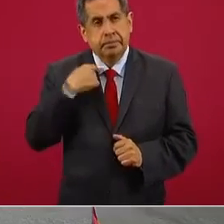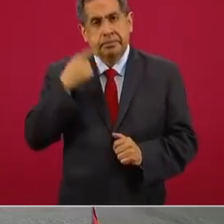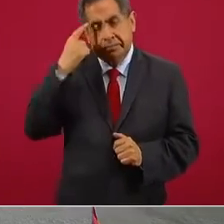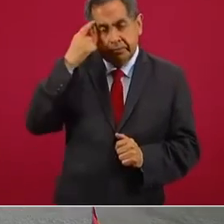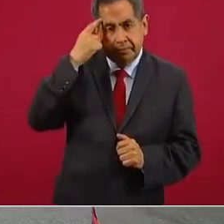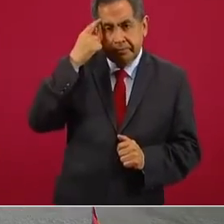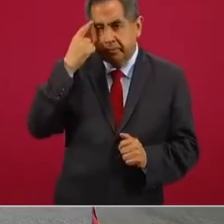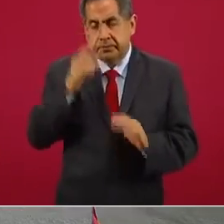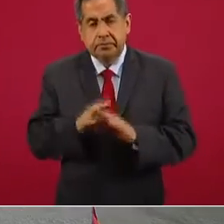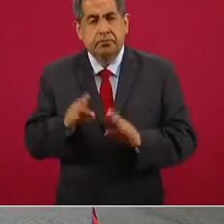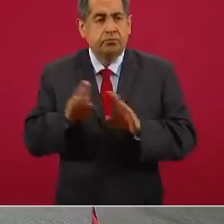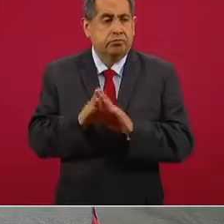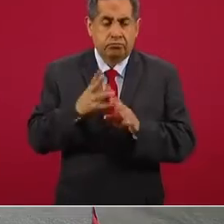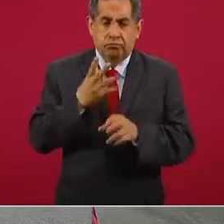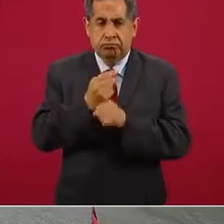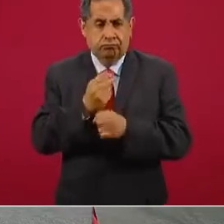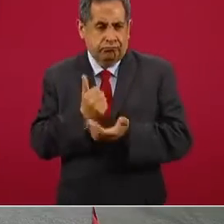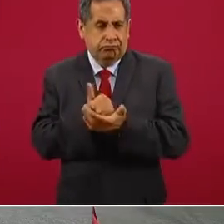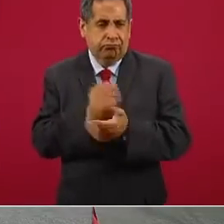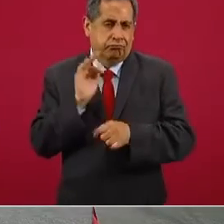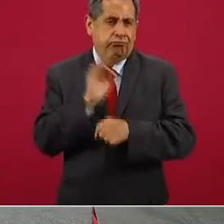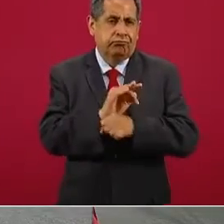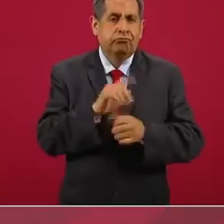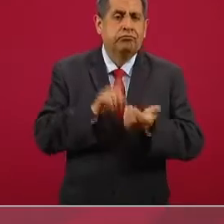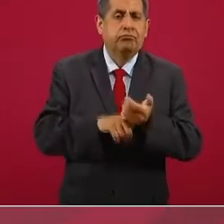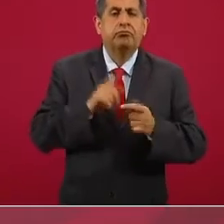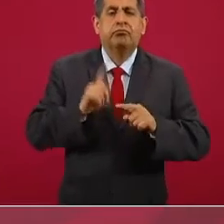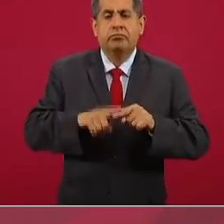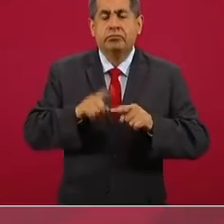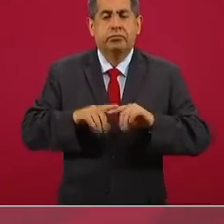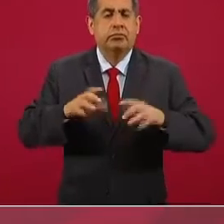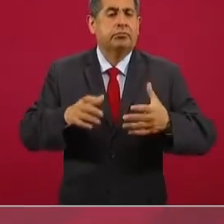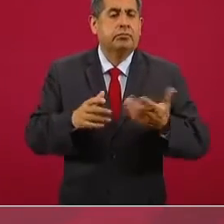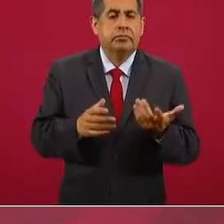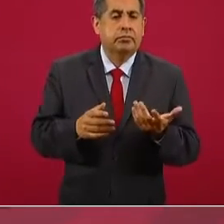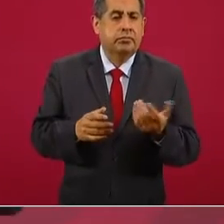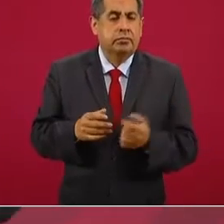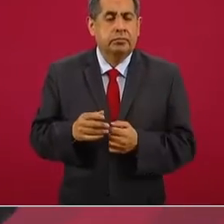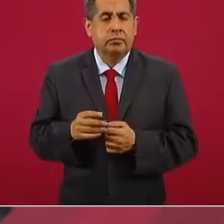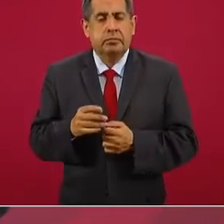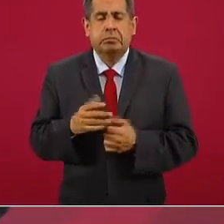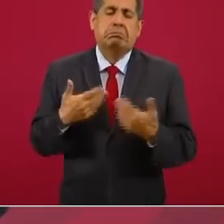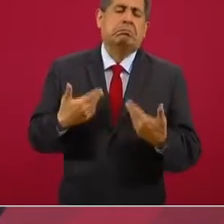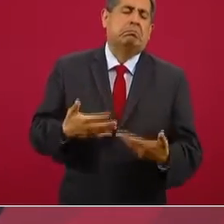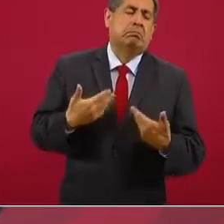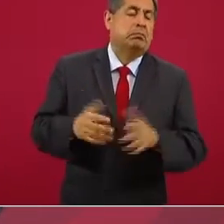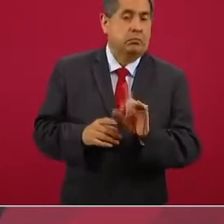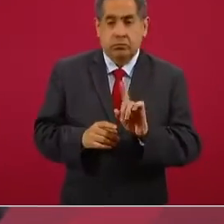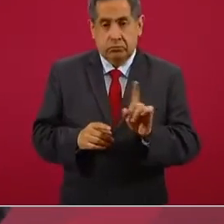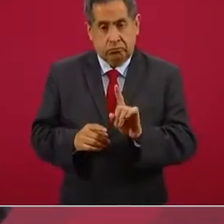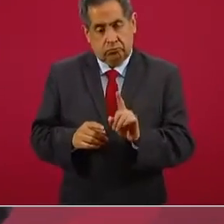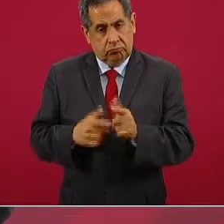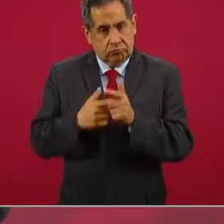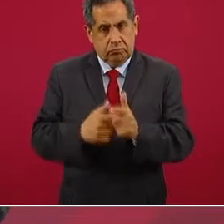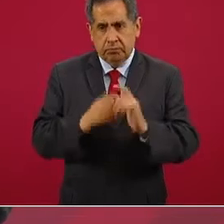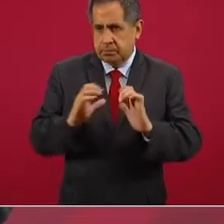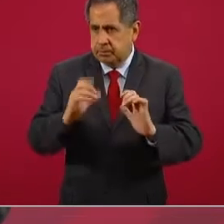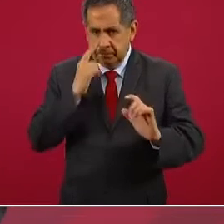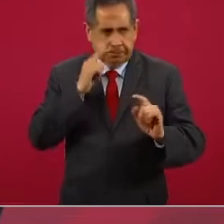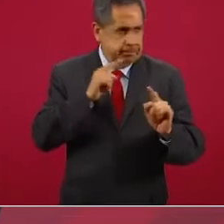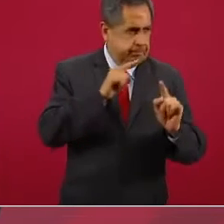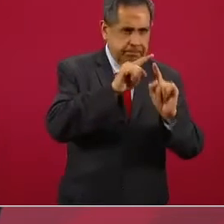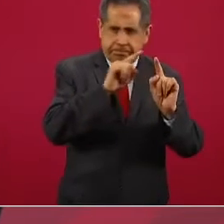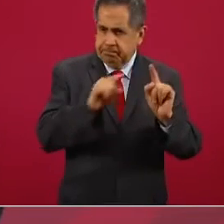buscando fortalecer toda la atención, no confiarnos en ningún